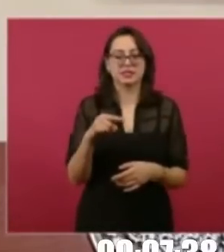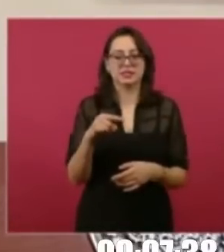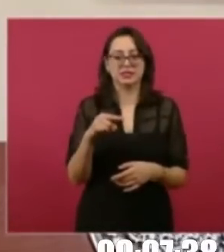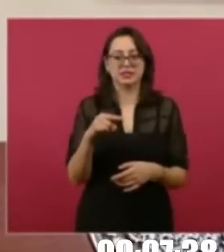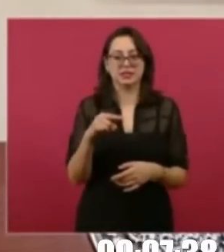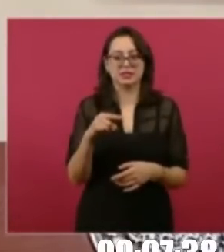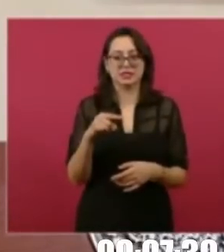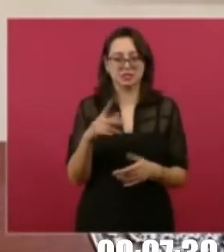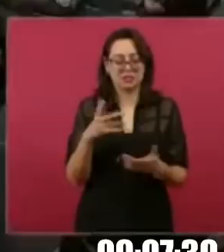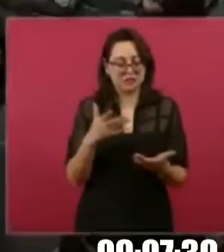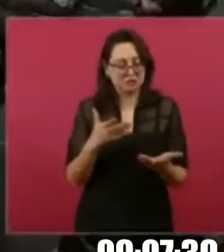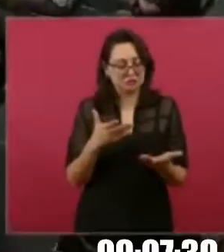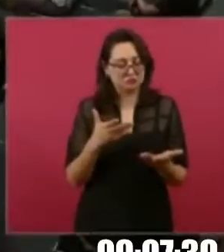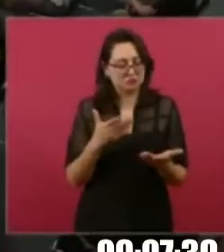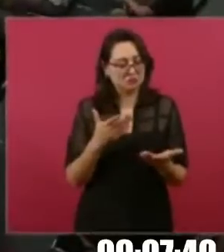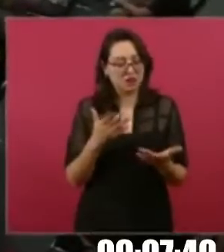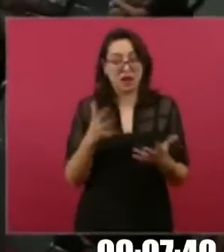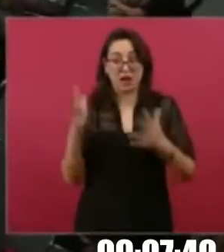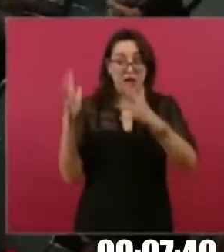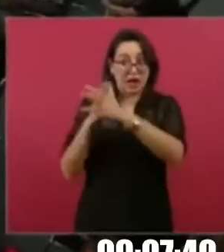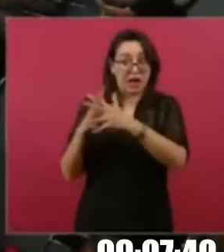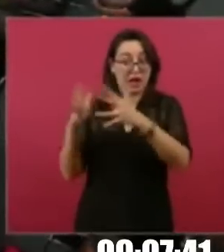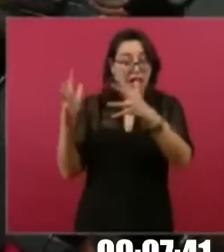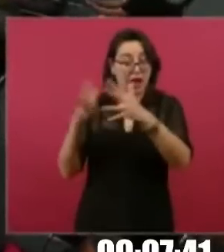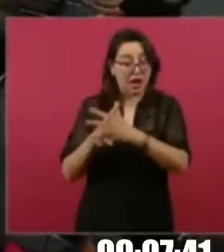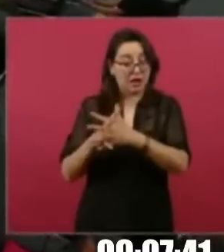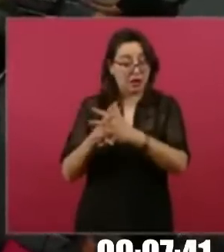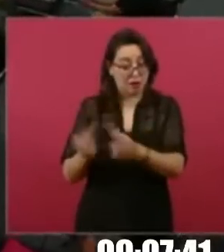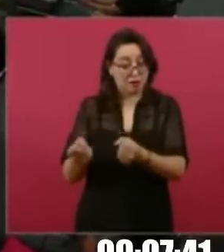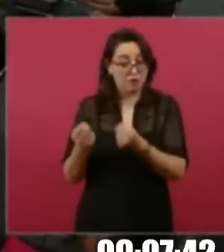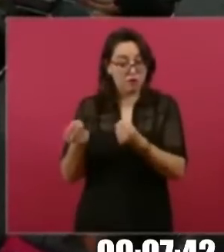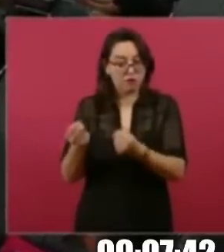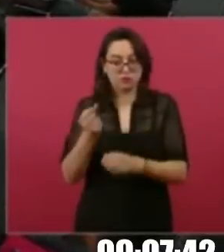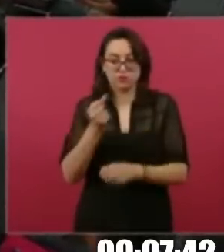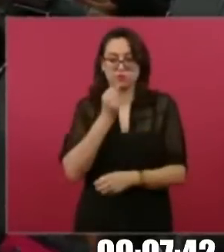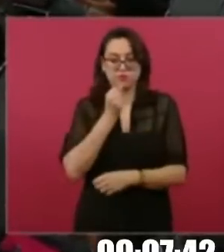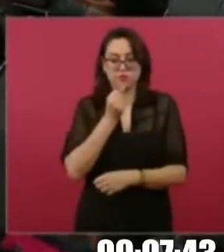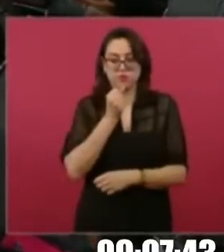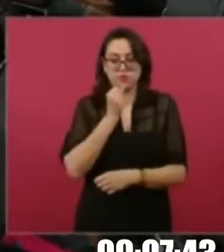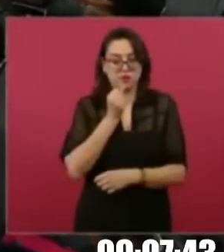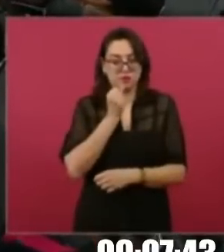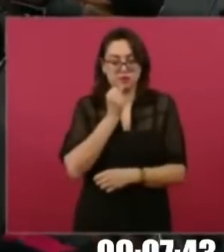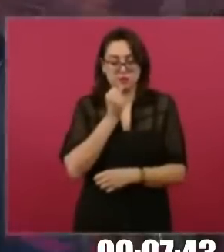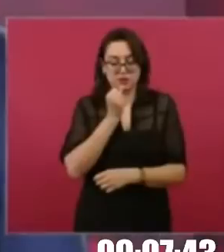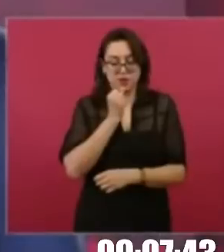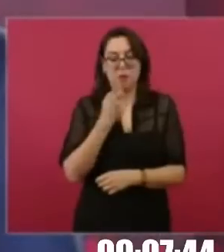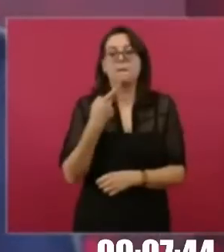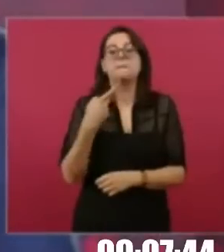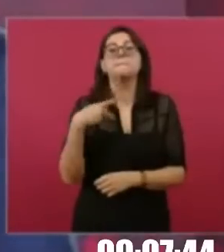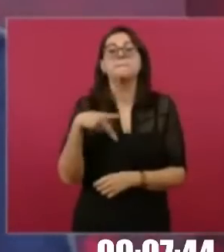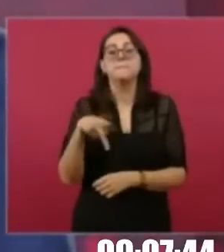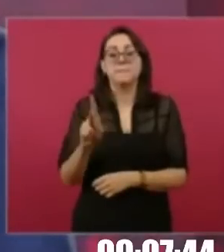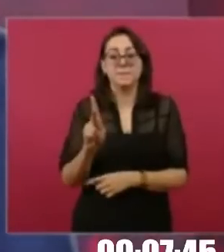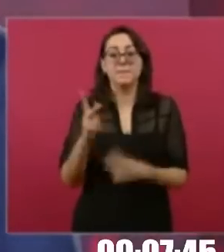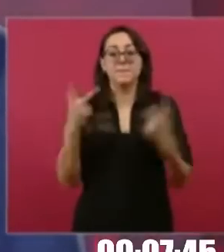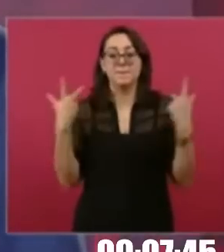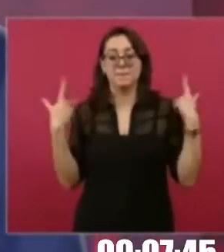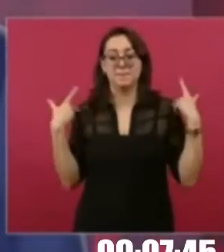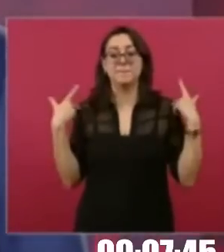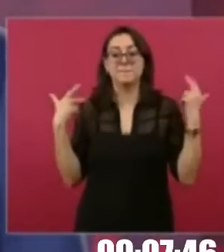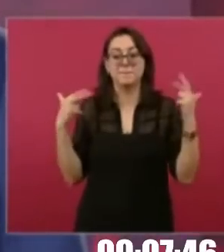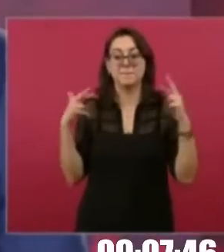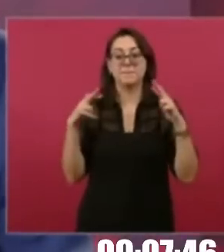llevaba a cabo el golpe maestro que me daba ciencia política Creo que